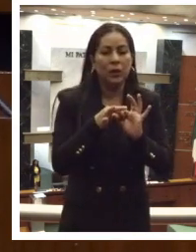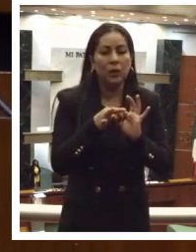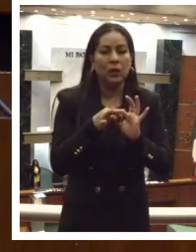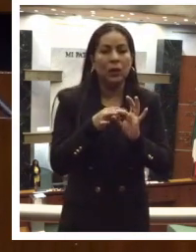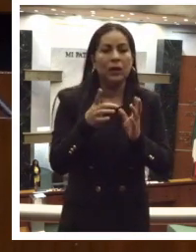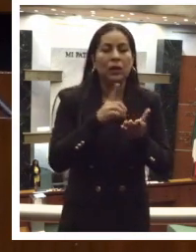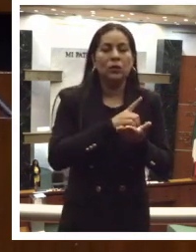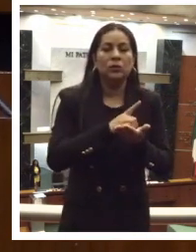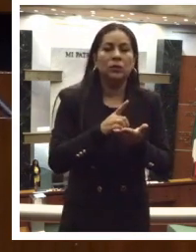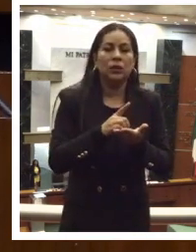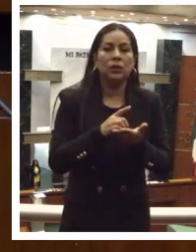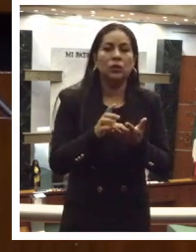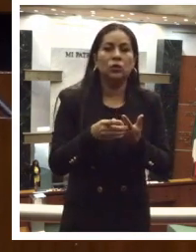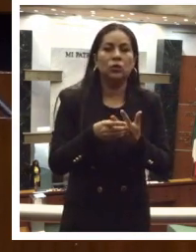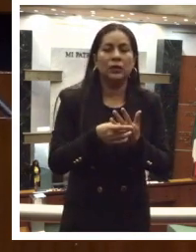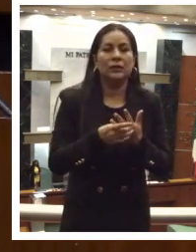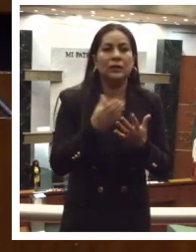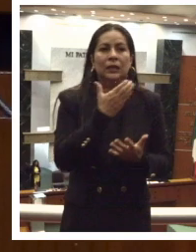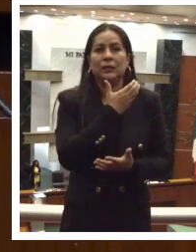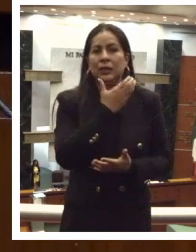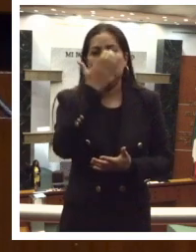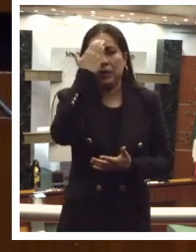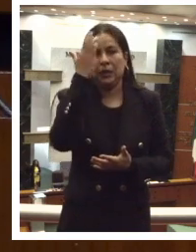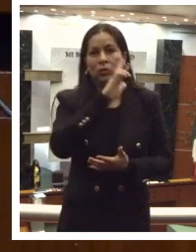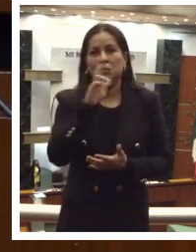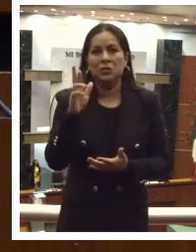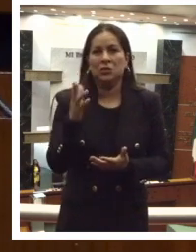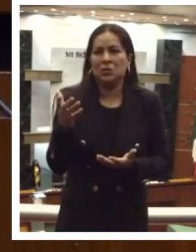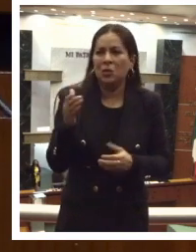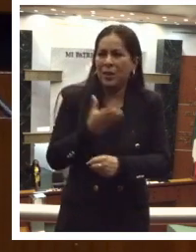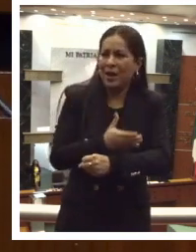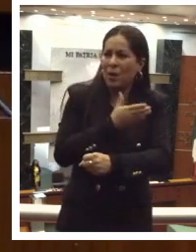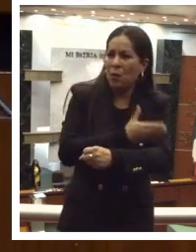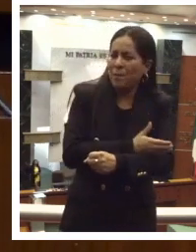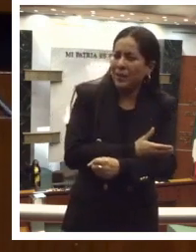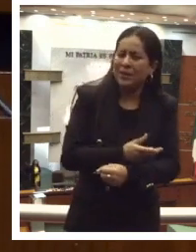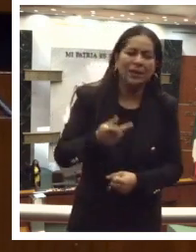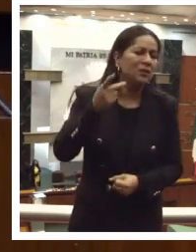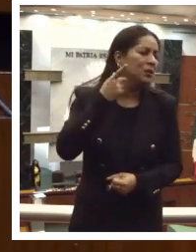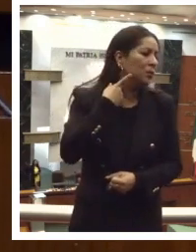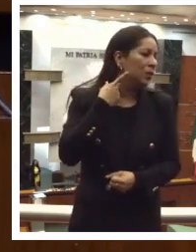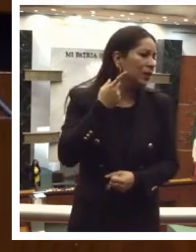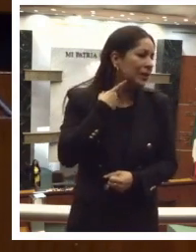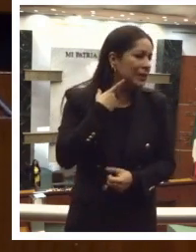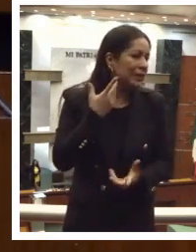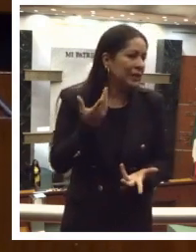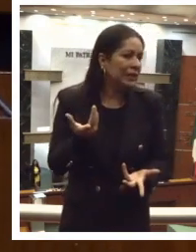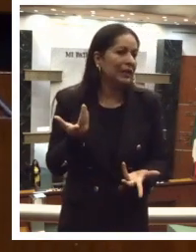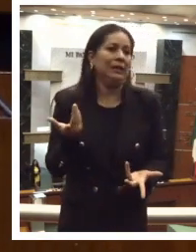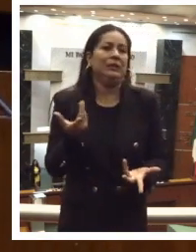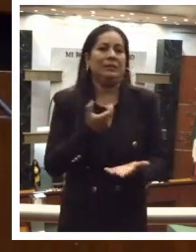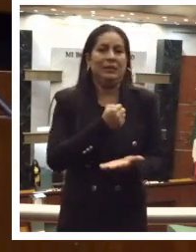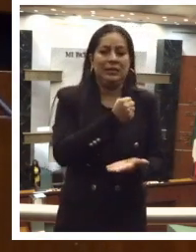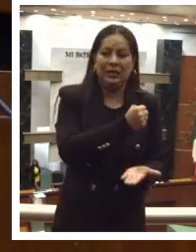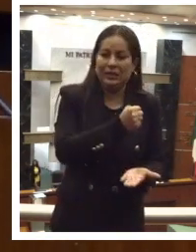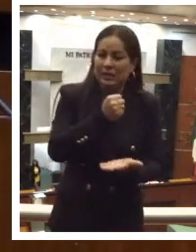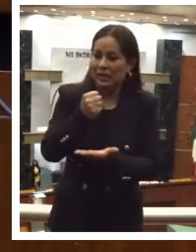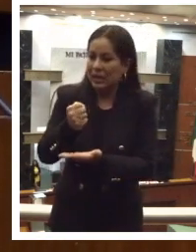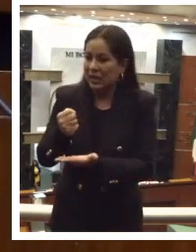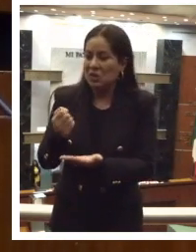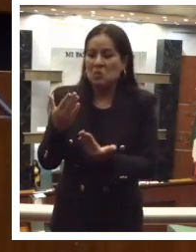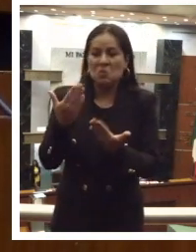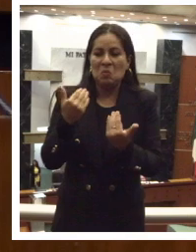que los derechos que se están reconociendo, si no van acompañados de políticas públicas ni de los recursos